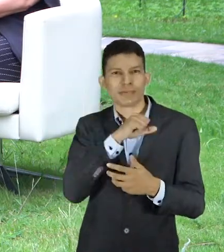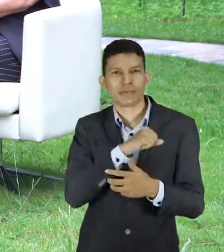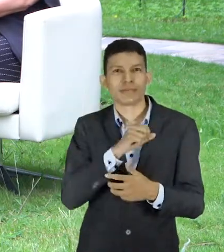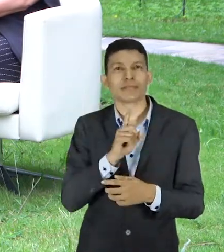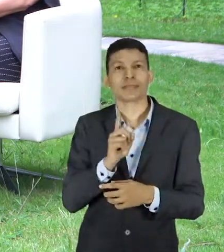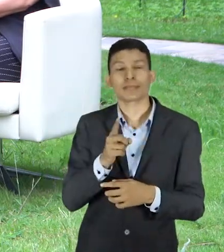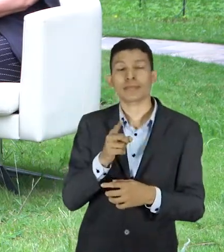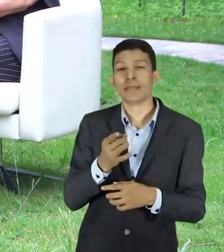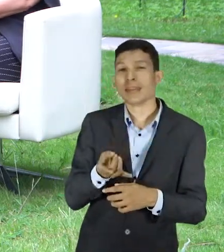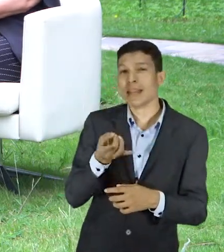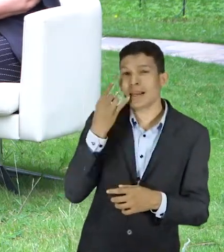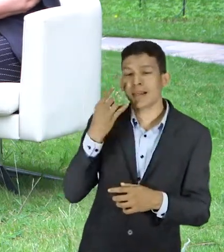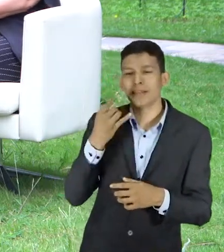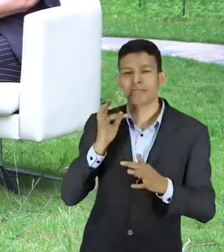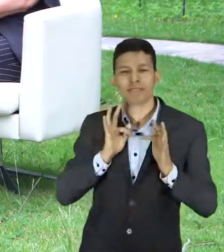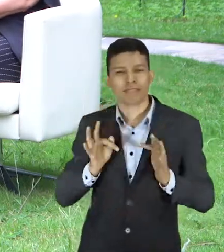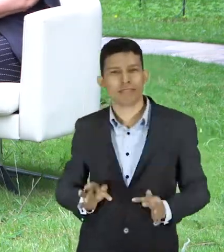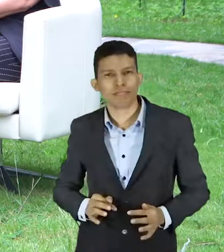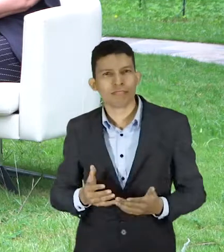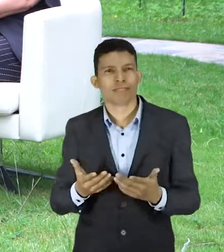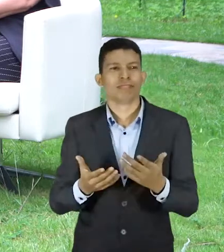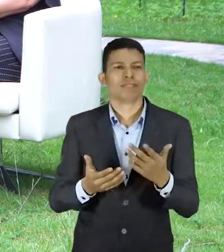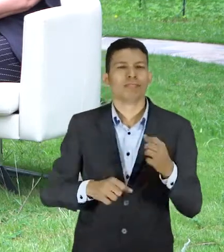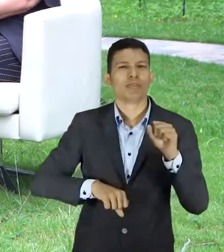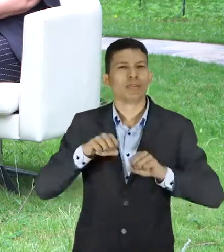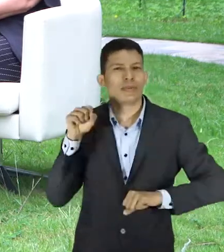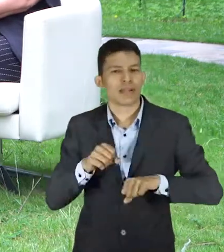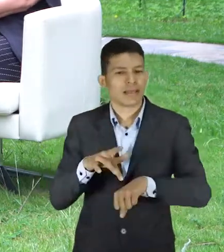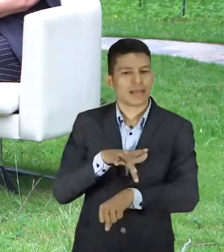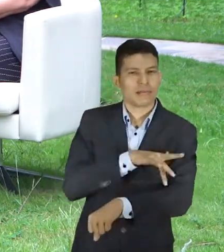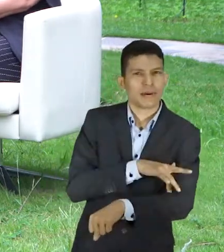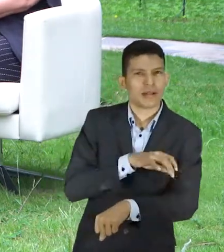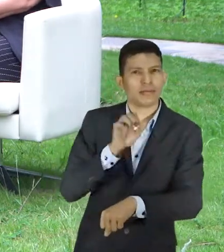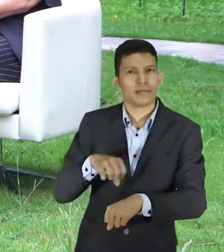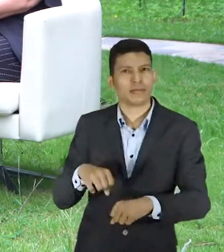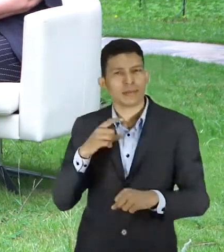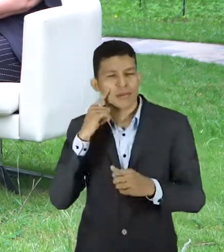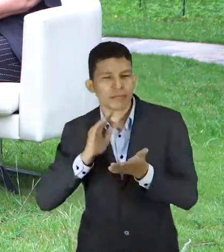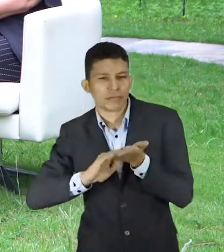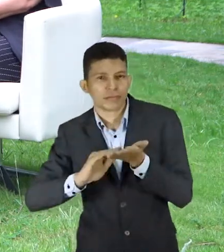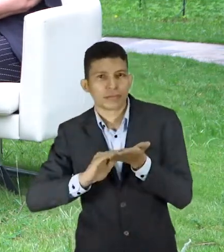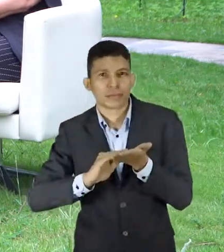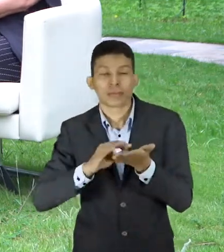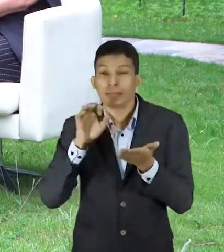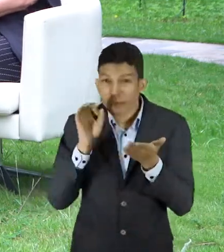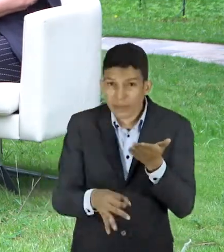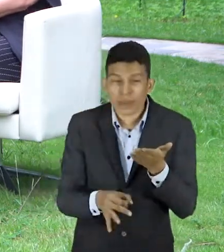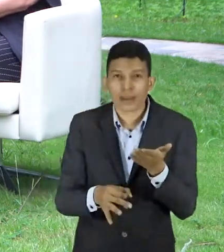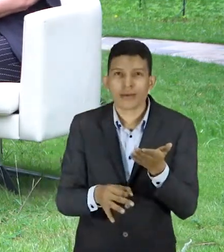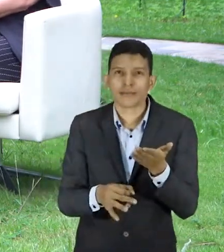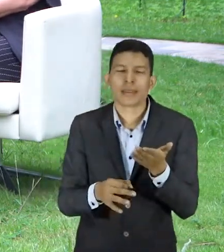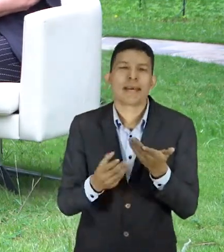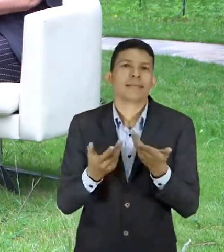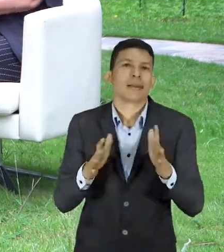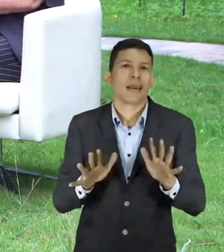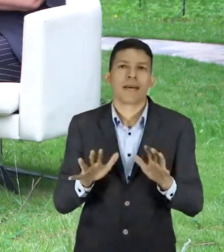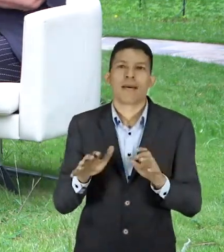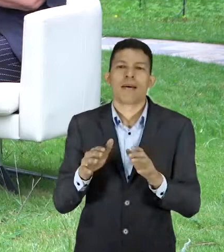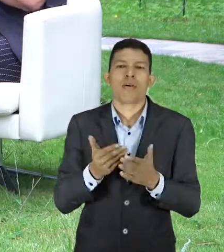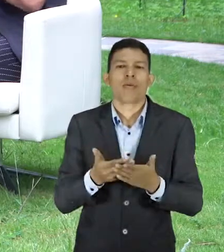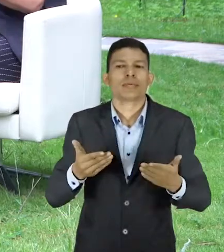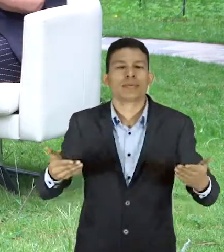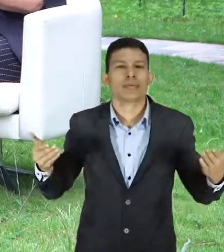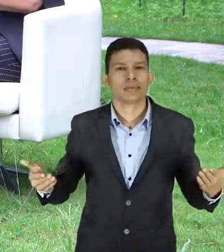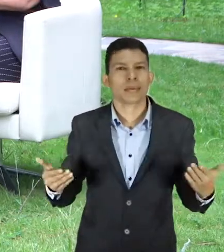ves que cuando hay opciones de tratamiento, cuando hay un diagnóstico temprano y opciones de tratamiento, ya las